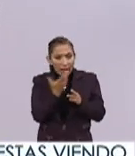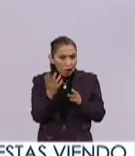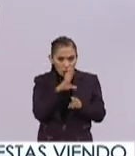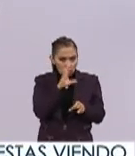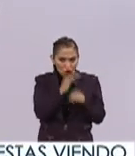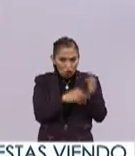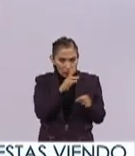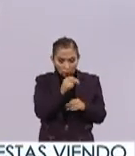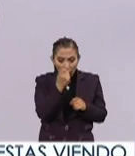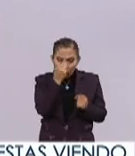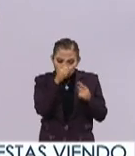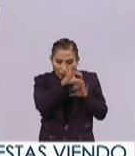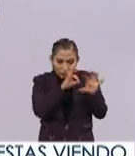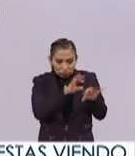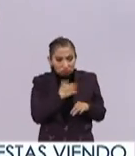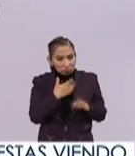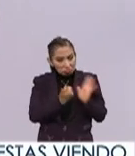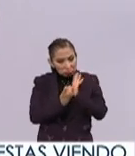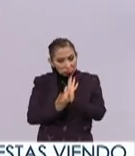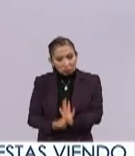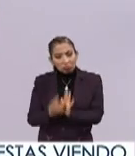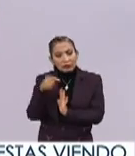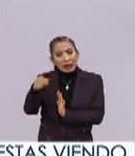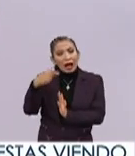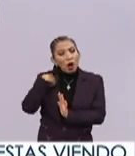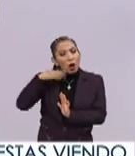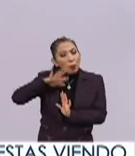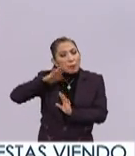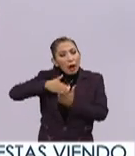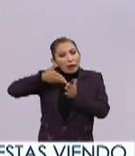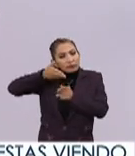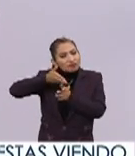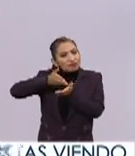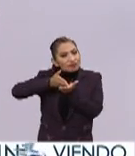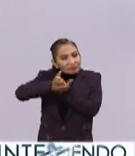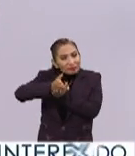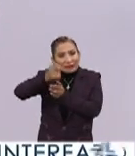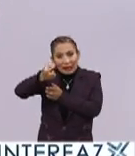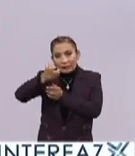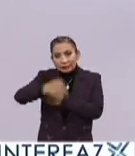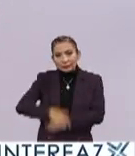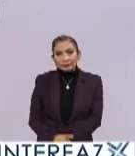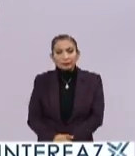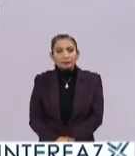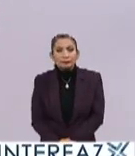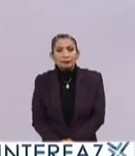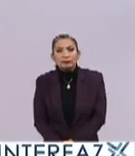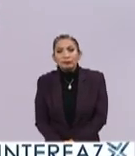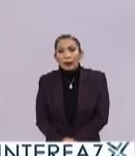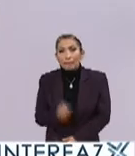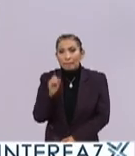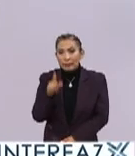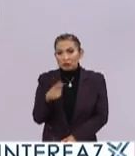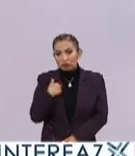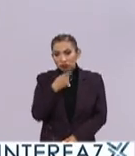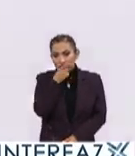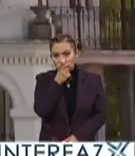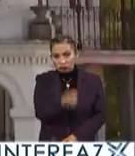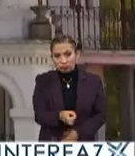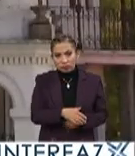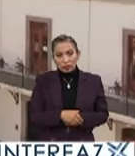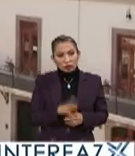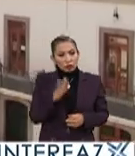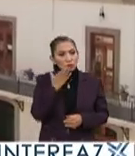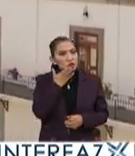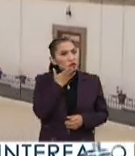todas, y eso nos permite darle cierto sentido muy particular a esto. En este sentido le puedo decir,